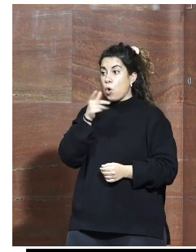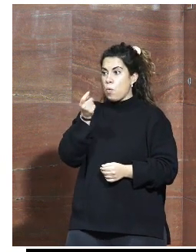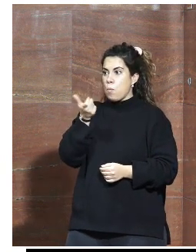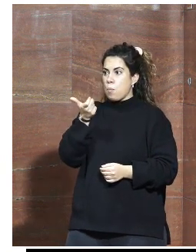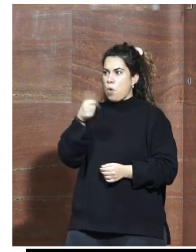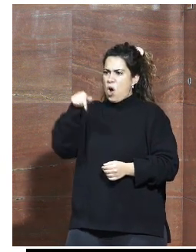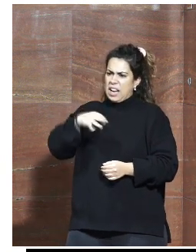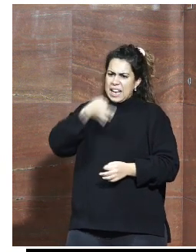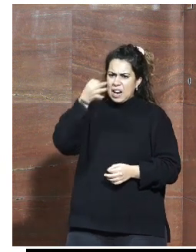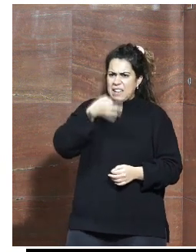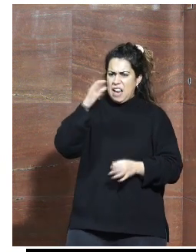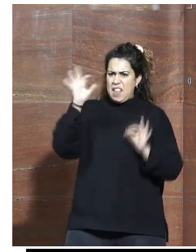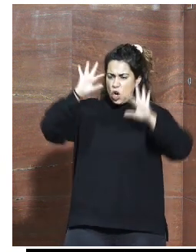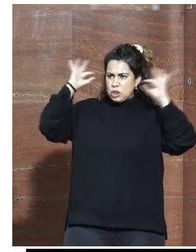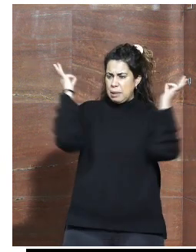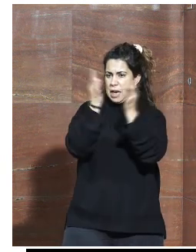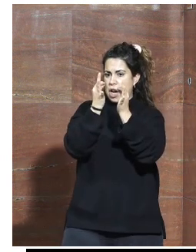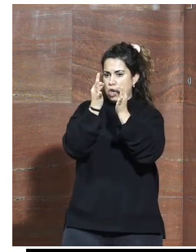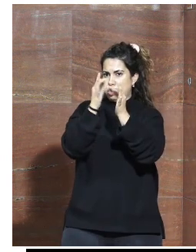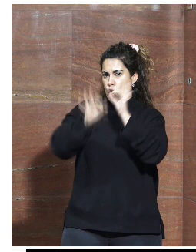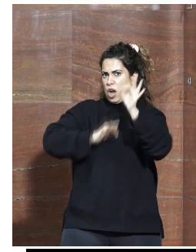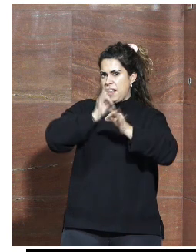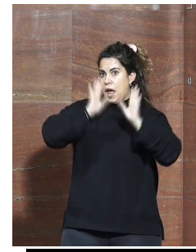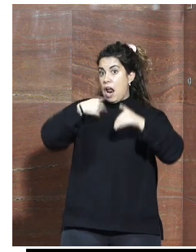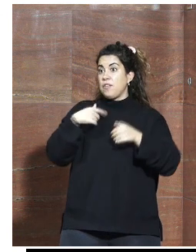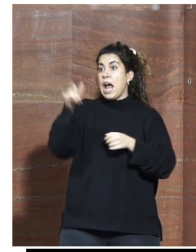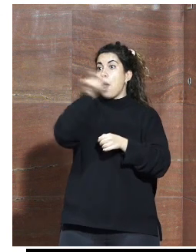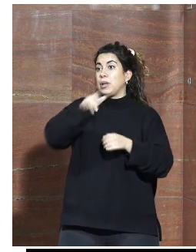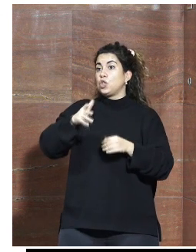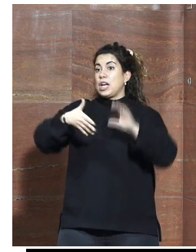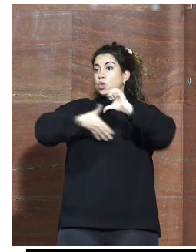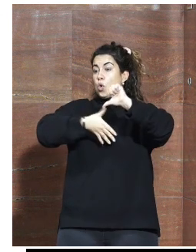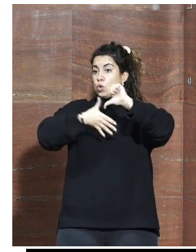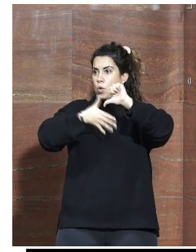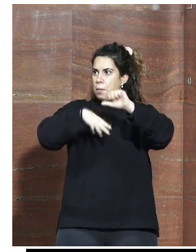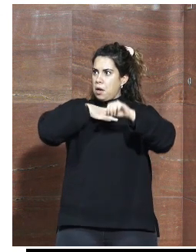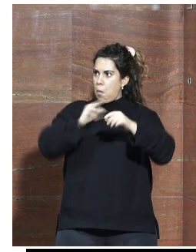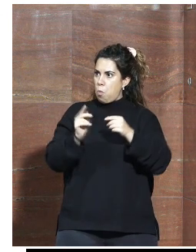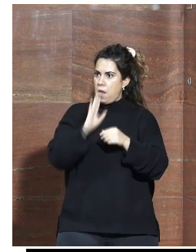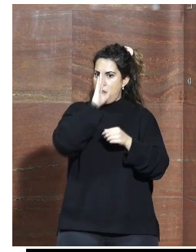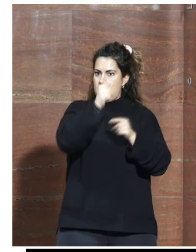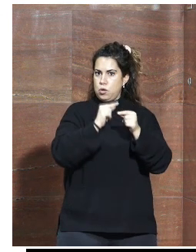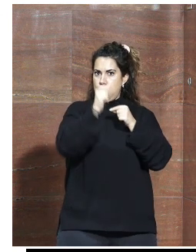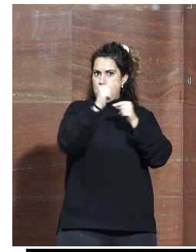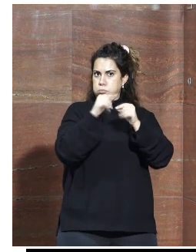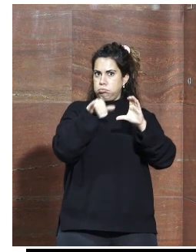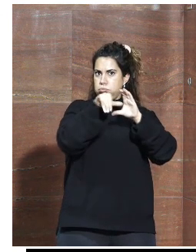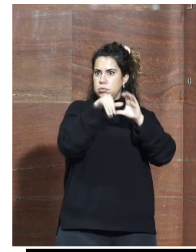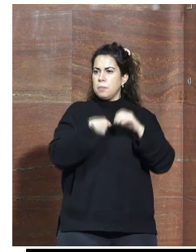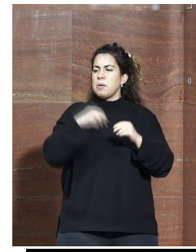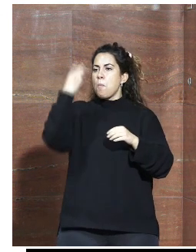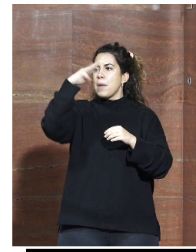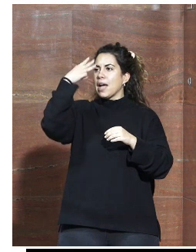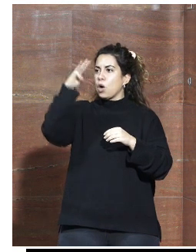la tarde, los seminarios, era para que la gente de Sudamérica pudiera verlos en directo, ¿no? Y entonces una pregunta que llega desde